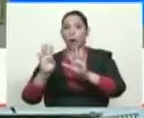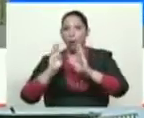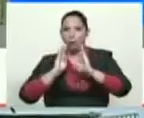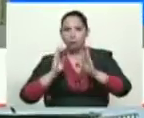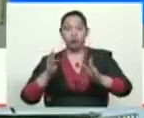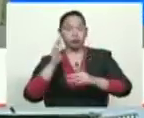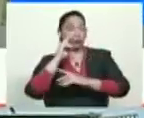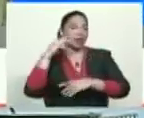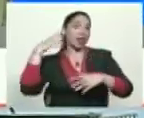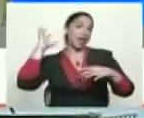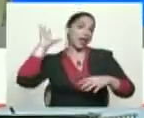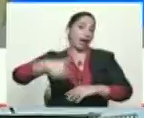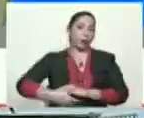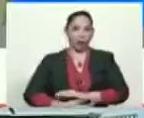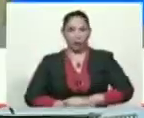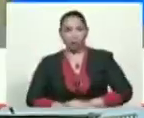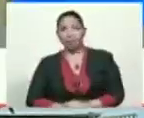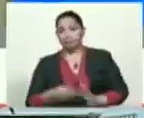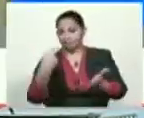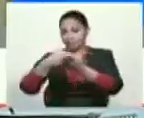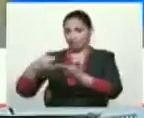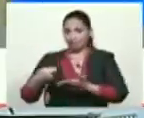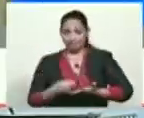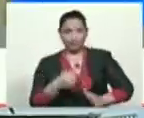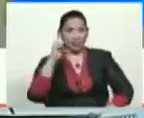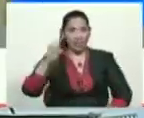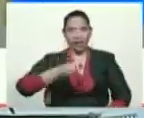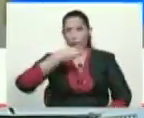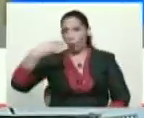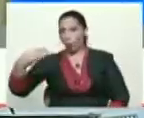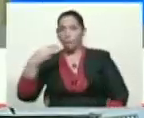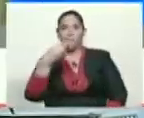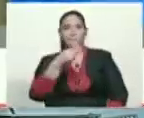guarda ya los dinero en euros